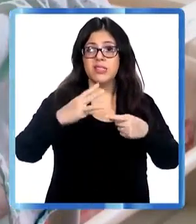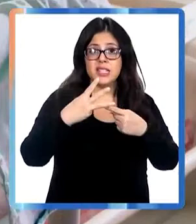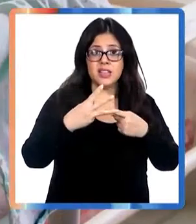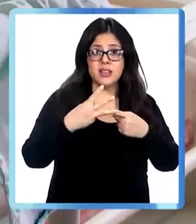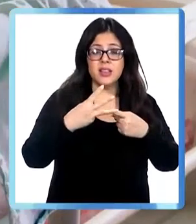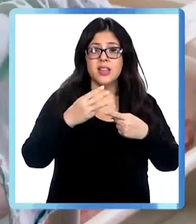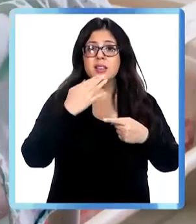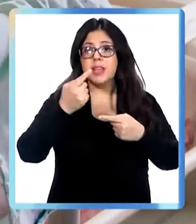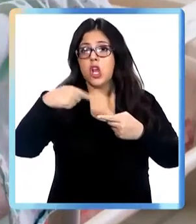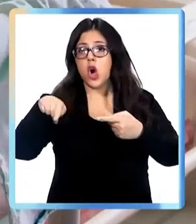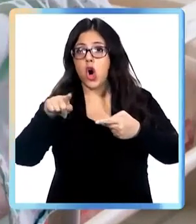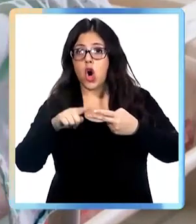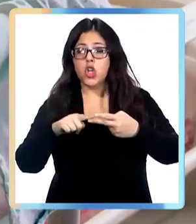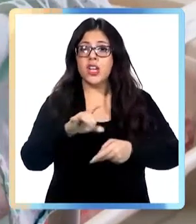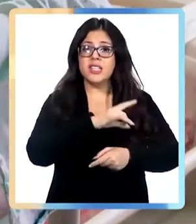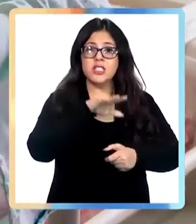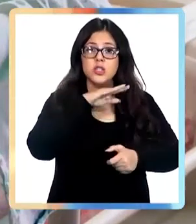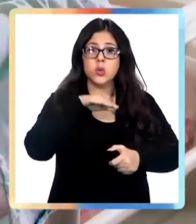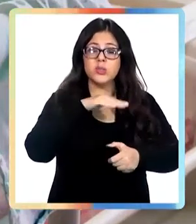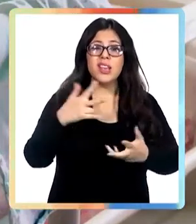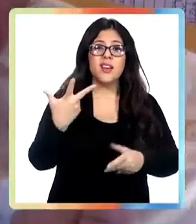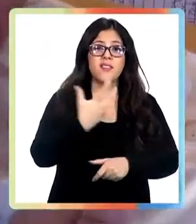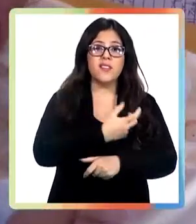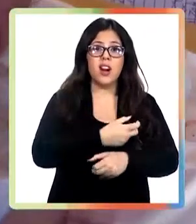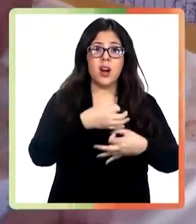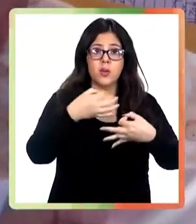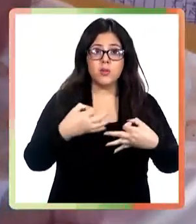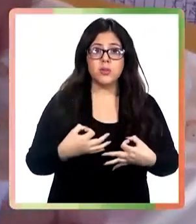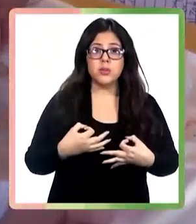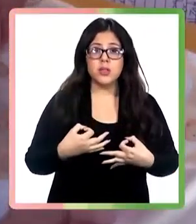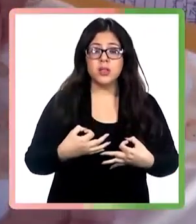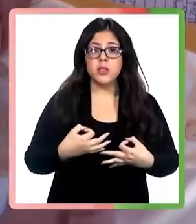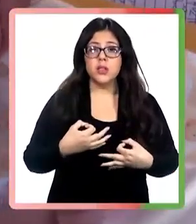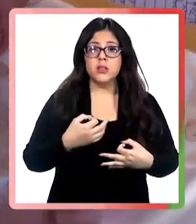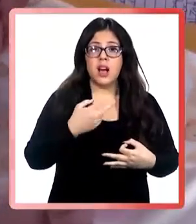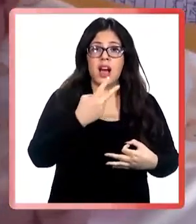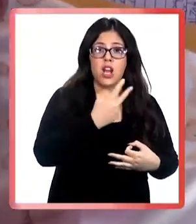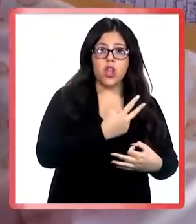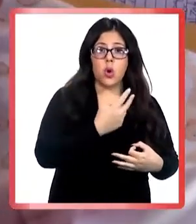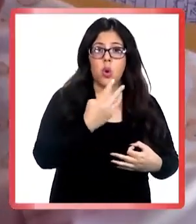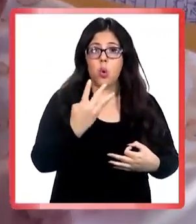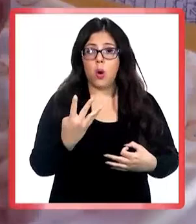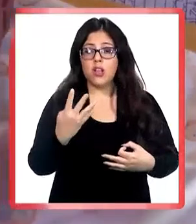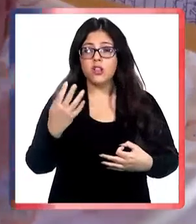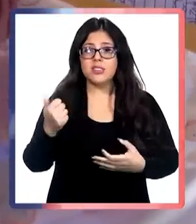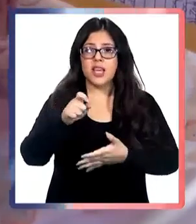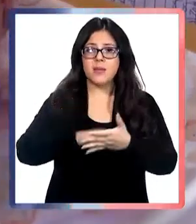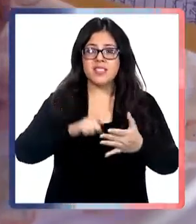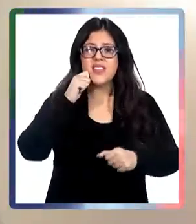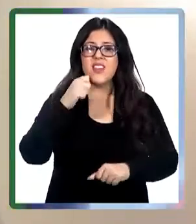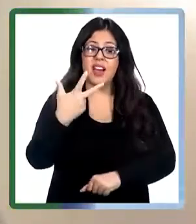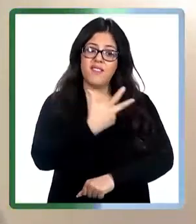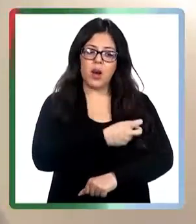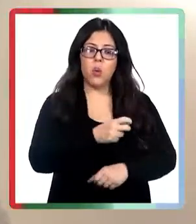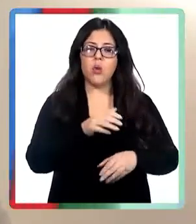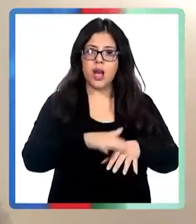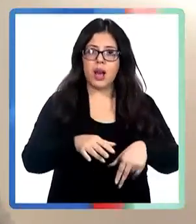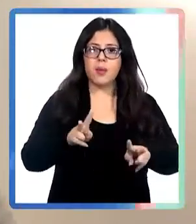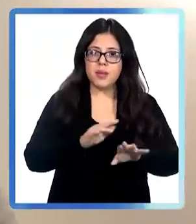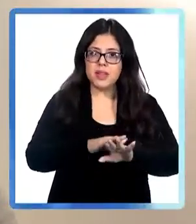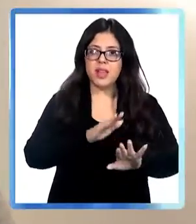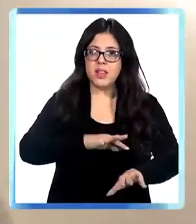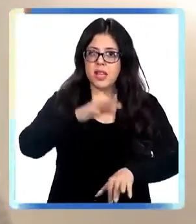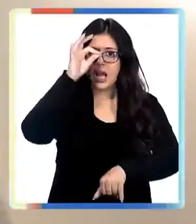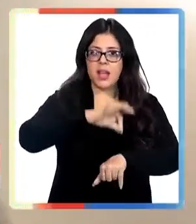las pentavalentes y actualmente en Chile se utiliza la vacuna hexavalente a los 2, a los 4 y a los 6 meses y es una vacuna que nos permite prevenir